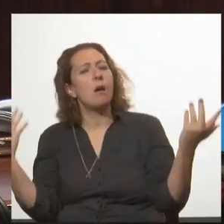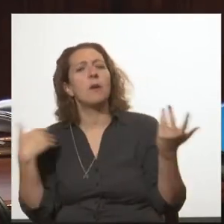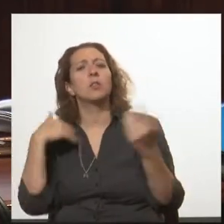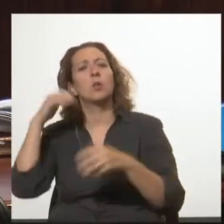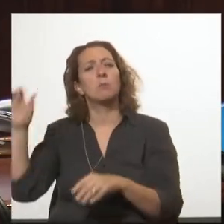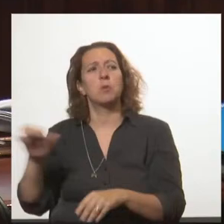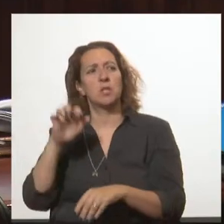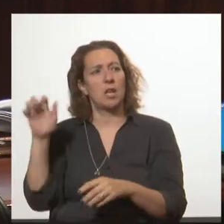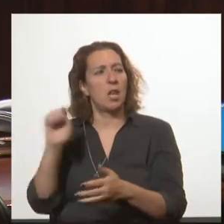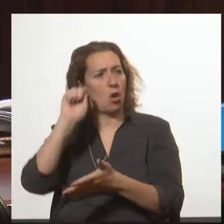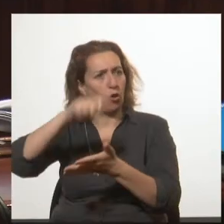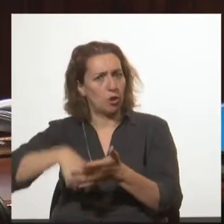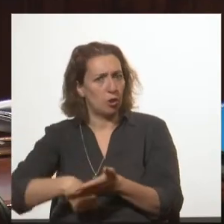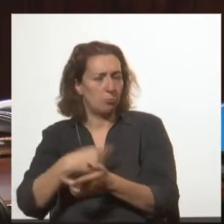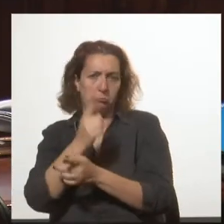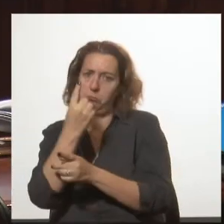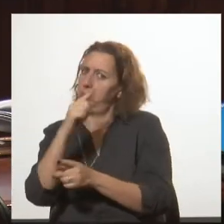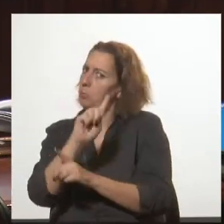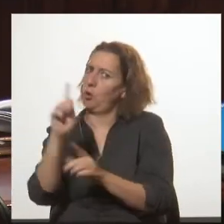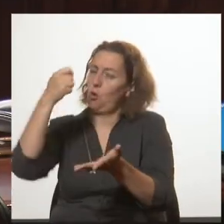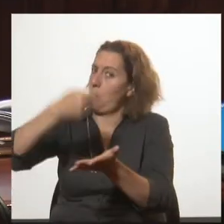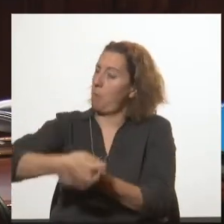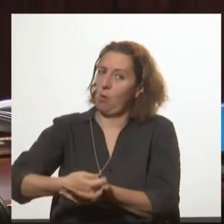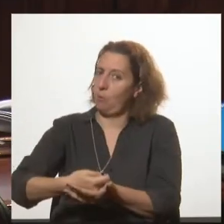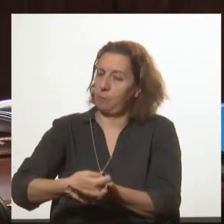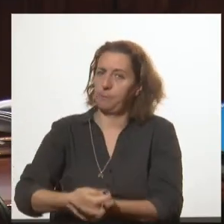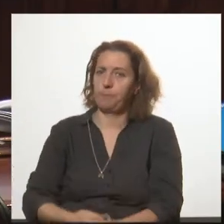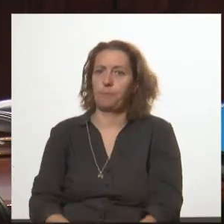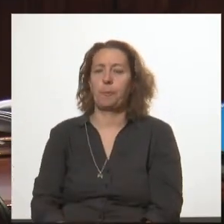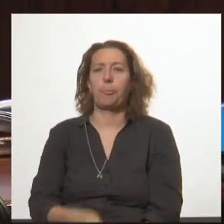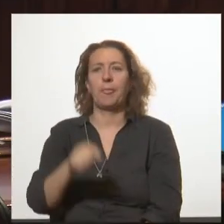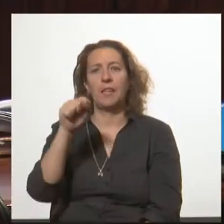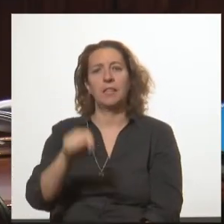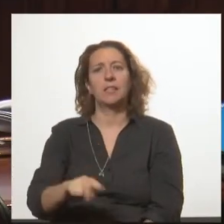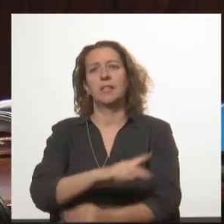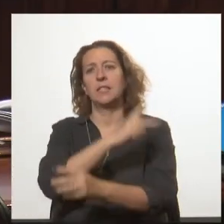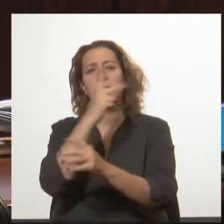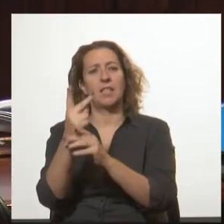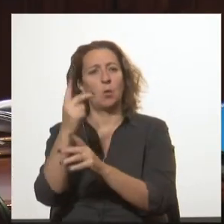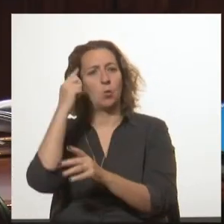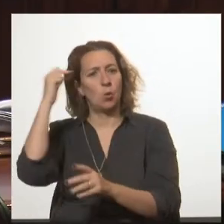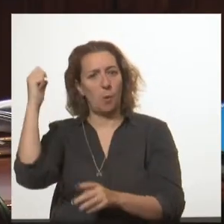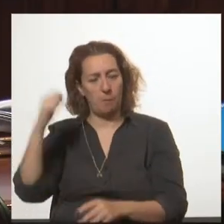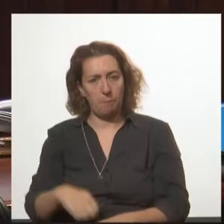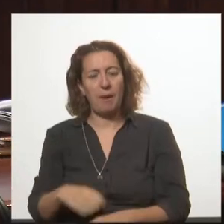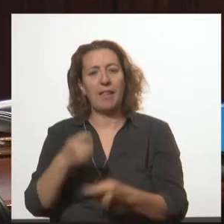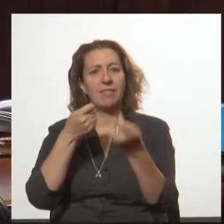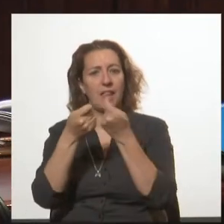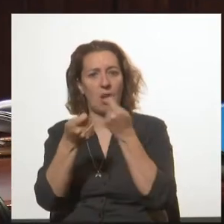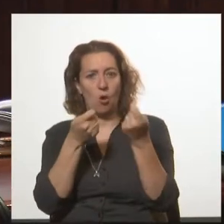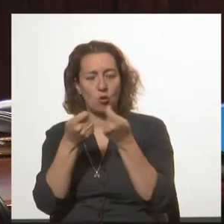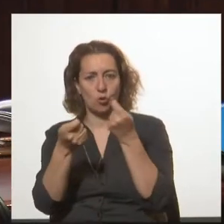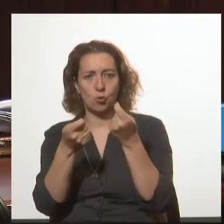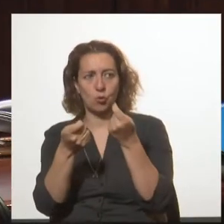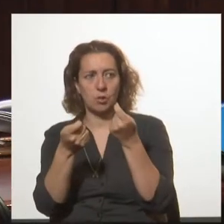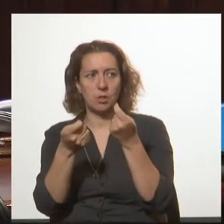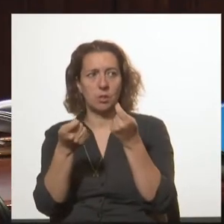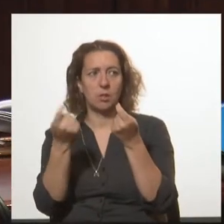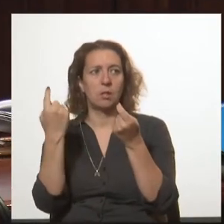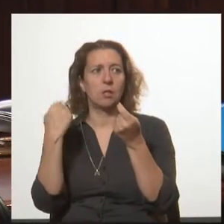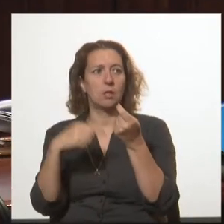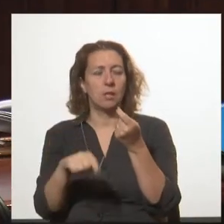contrató pero no se pagó entradas este segundo plan de negocios en este segundo la